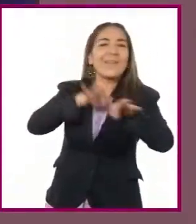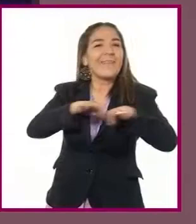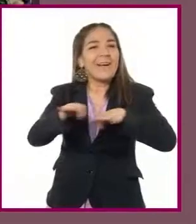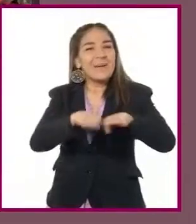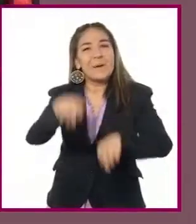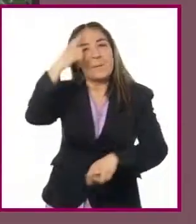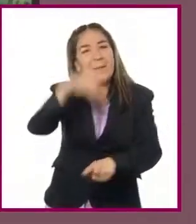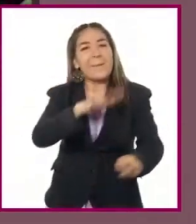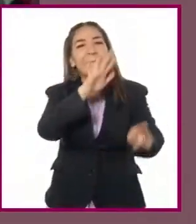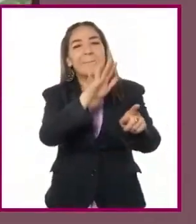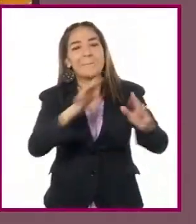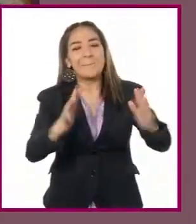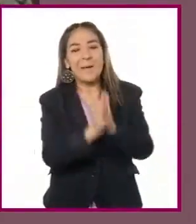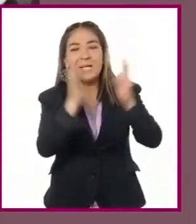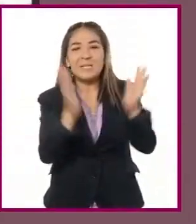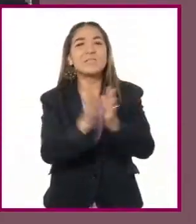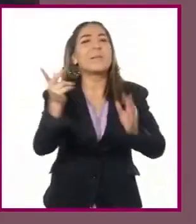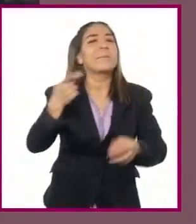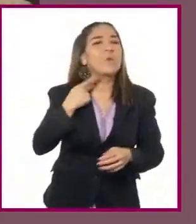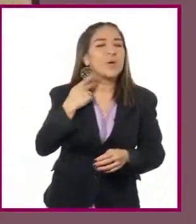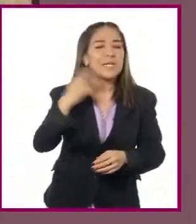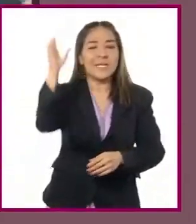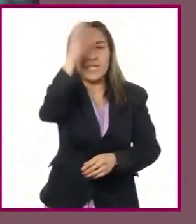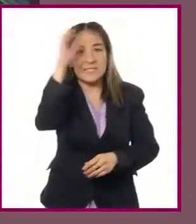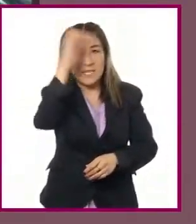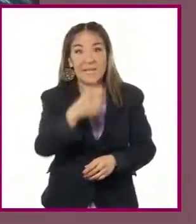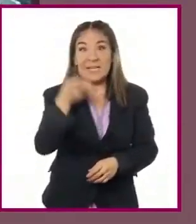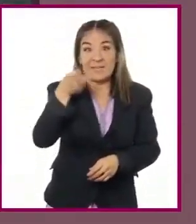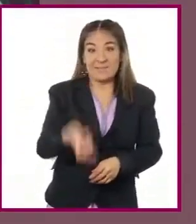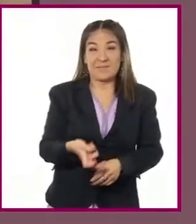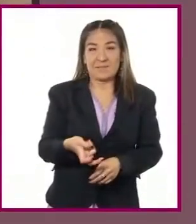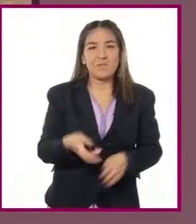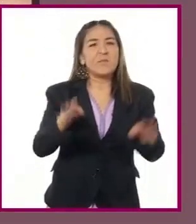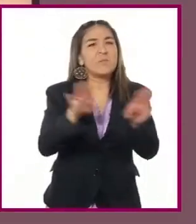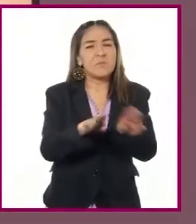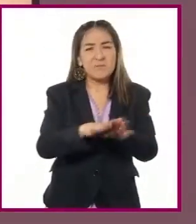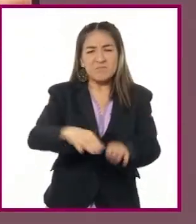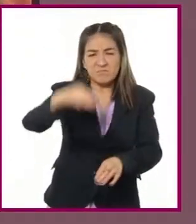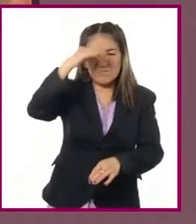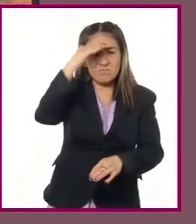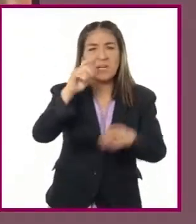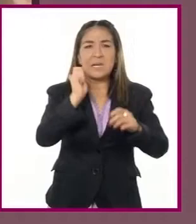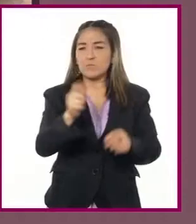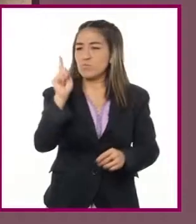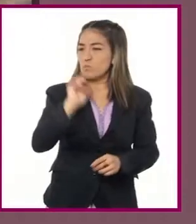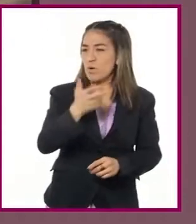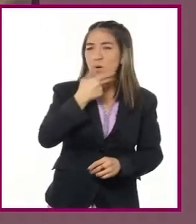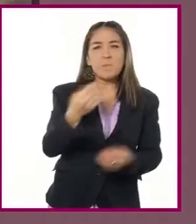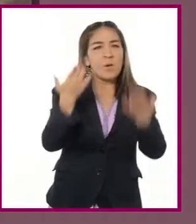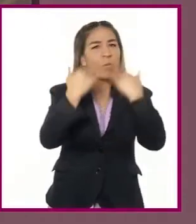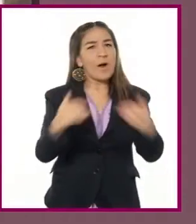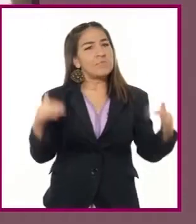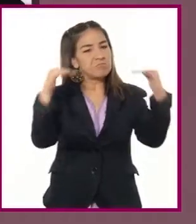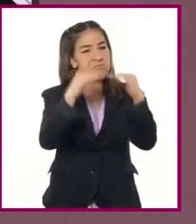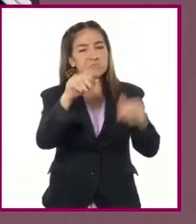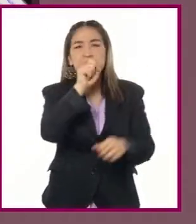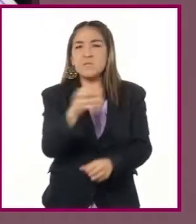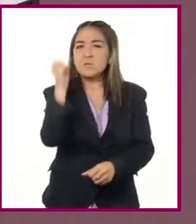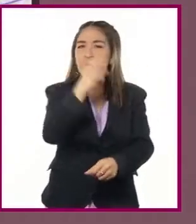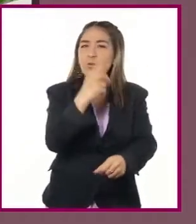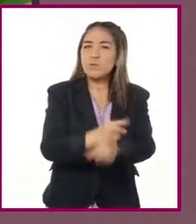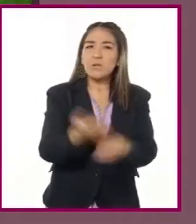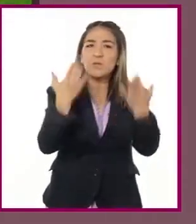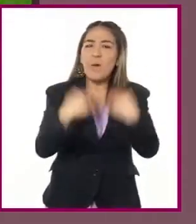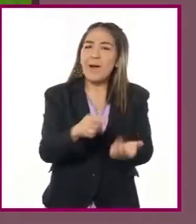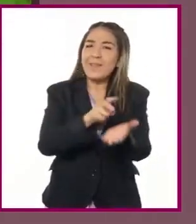y participando en la política y la ciencia. Esto propició la desigualdad en el acceso a las mismas oportunidades y